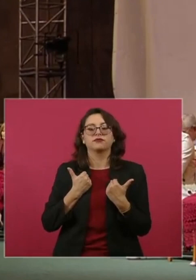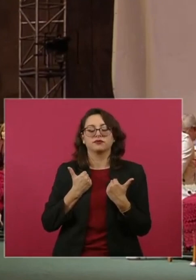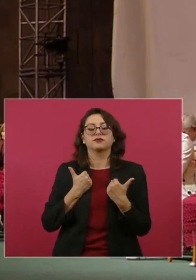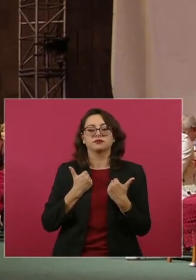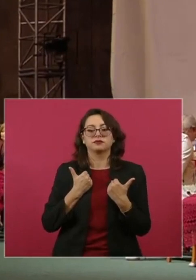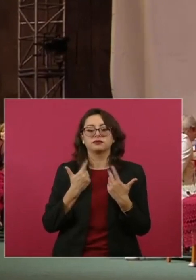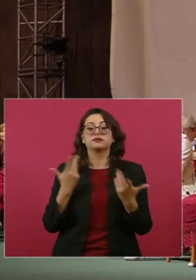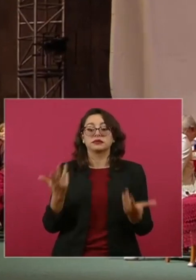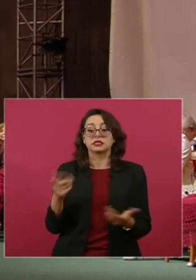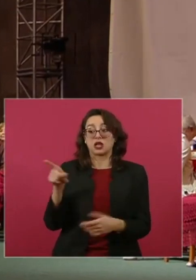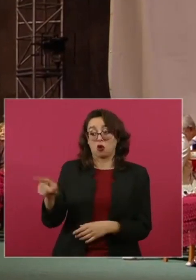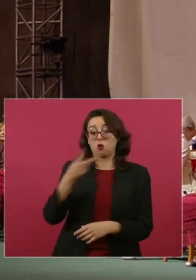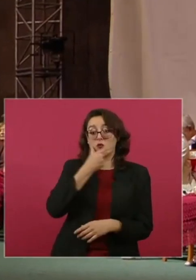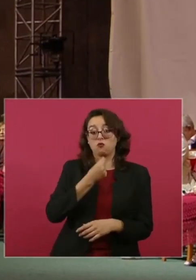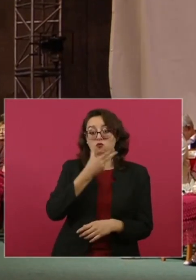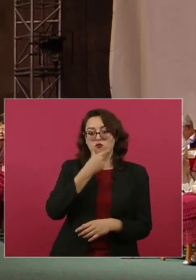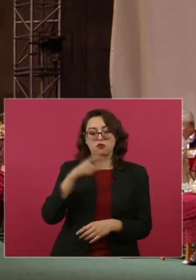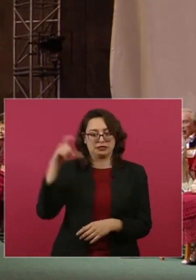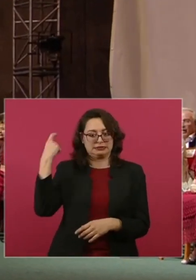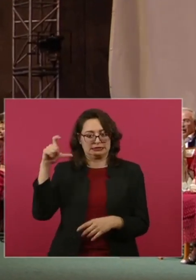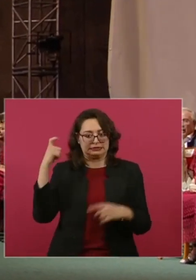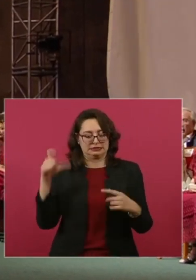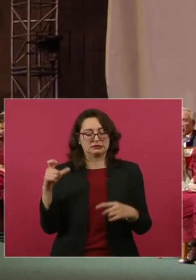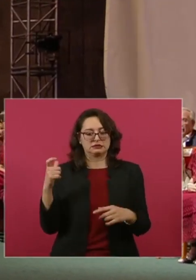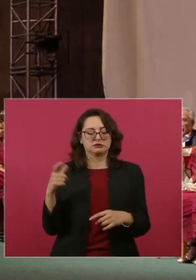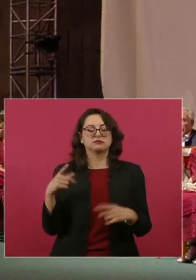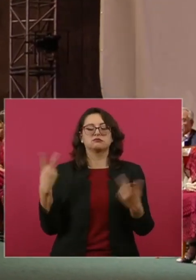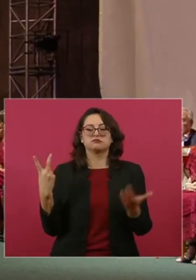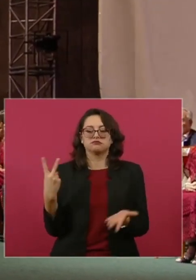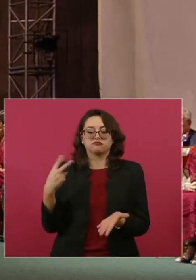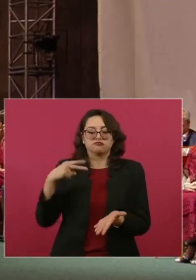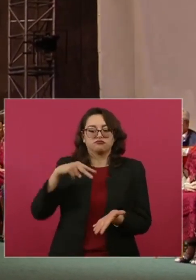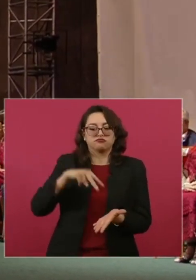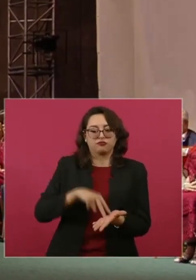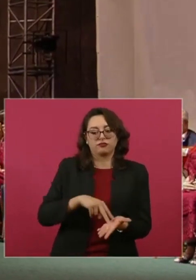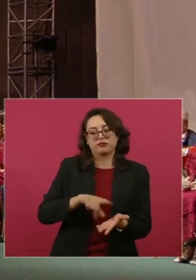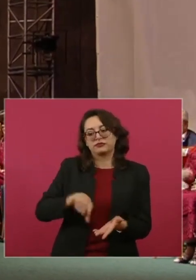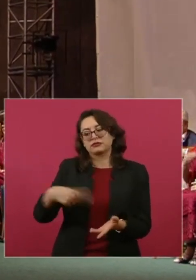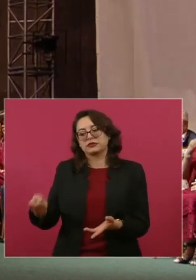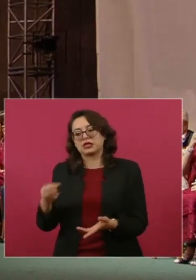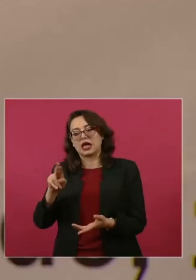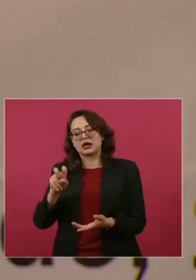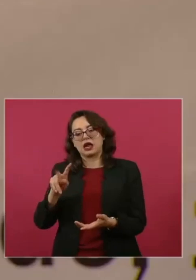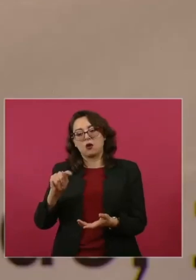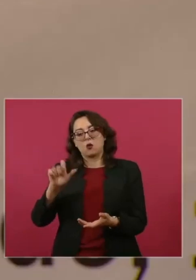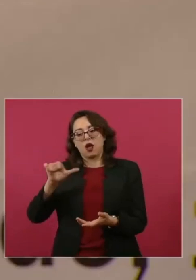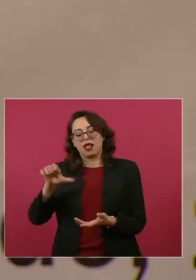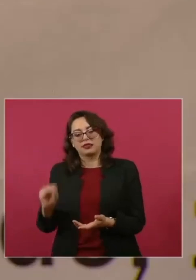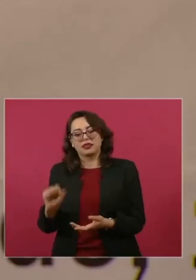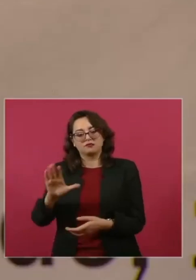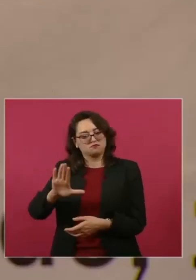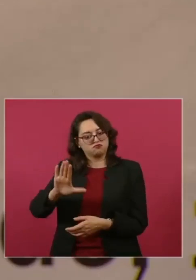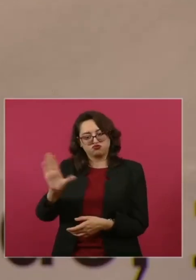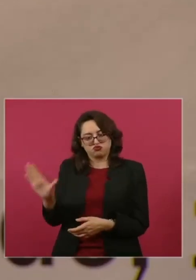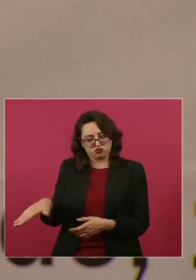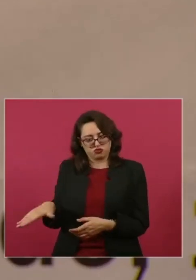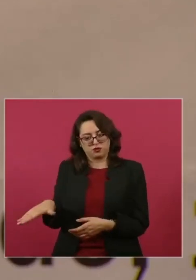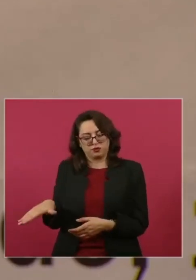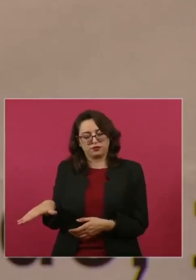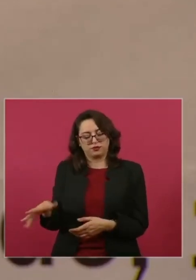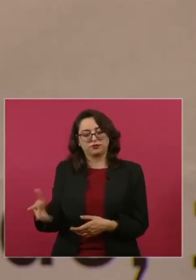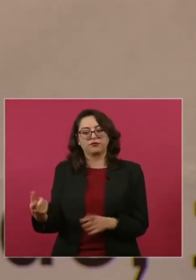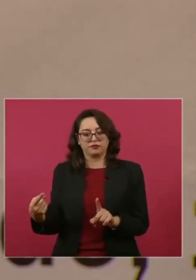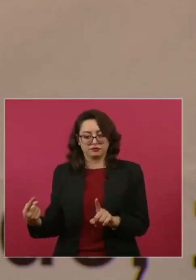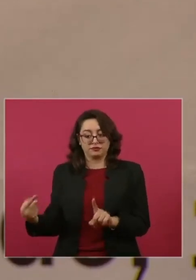Querétaro, so the teacher, desde luego ya upon seeing, había fallecido Obrador, Revueltas had already died.